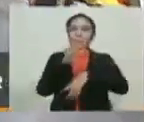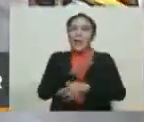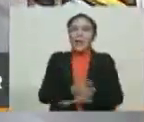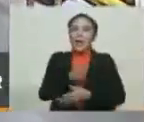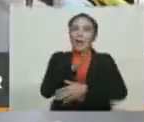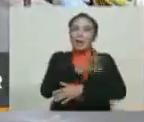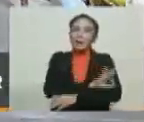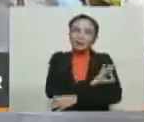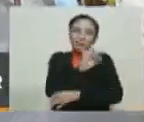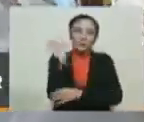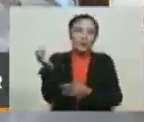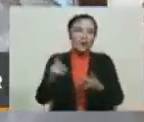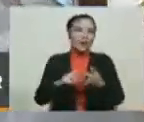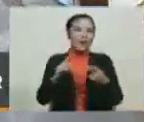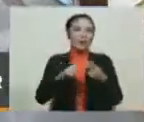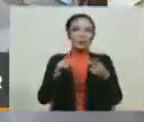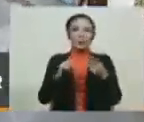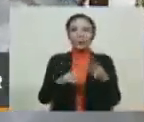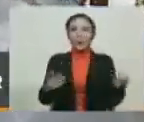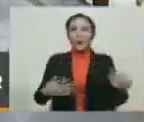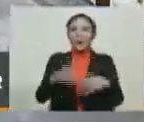félix maturín